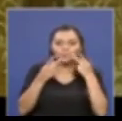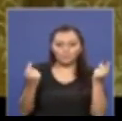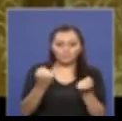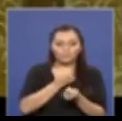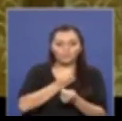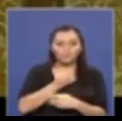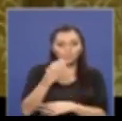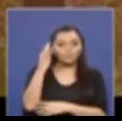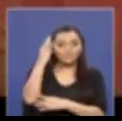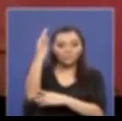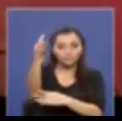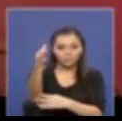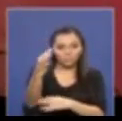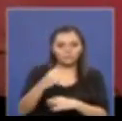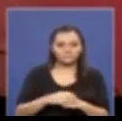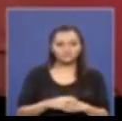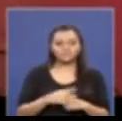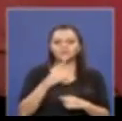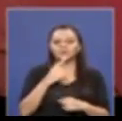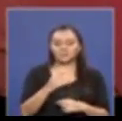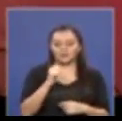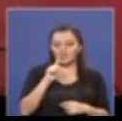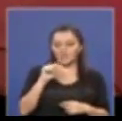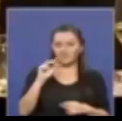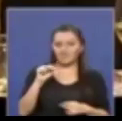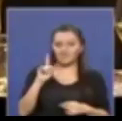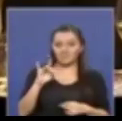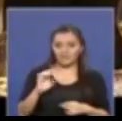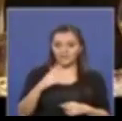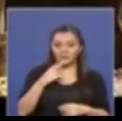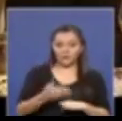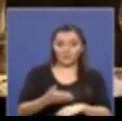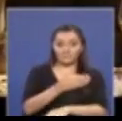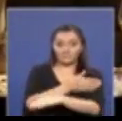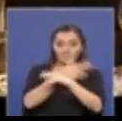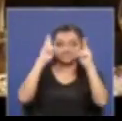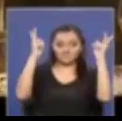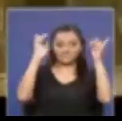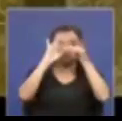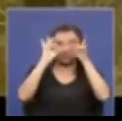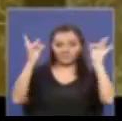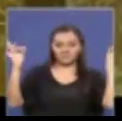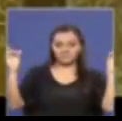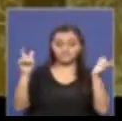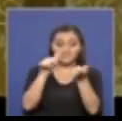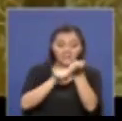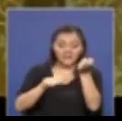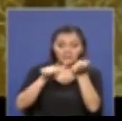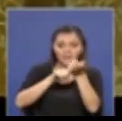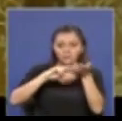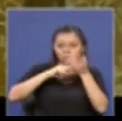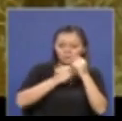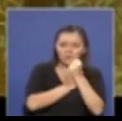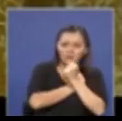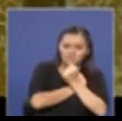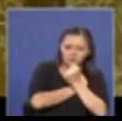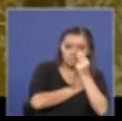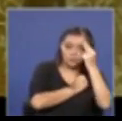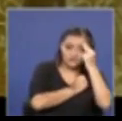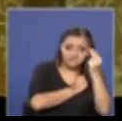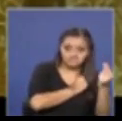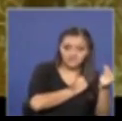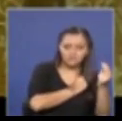su propio destino, dijo el querido Salvador Allende. Entre hermanos no solo hay cariño y